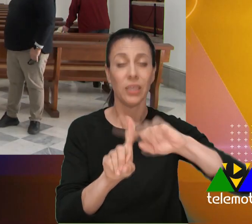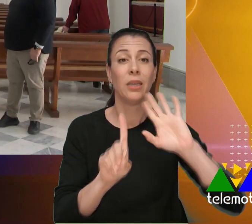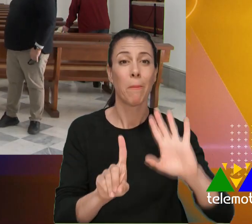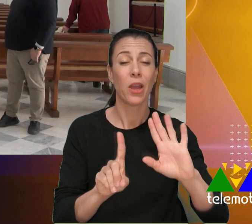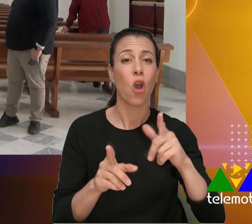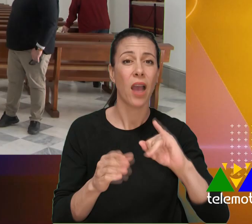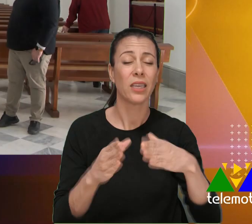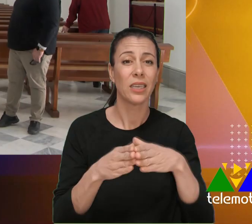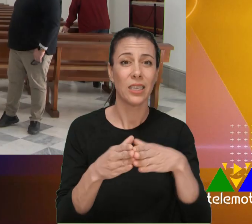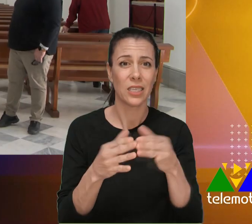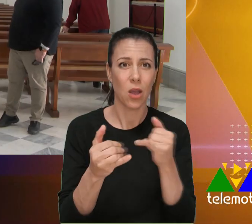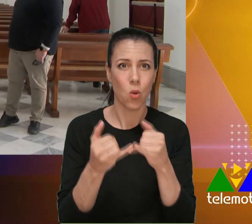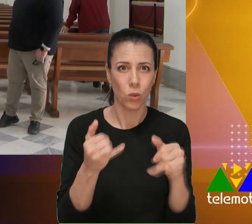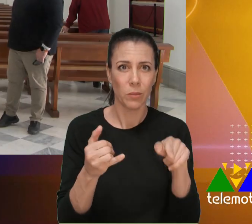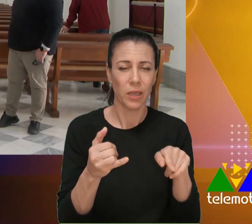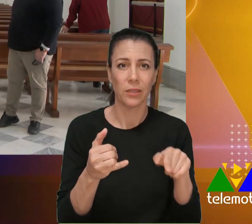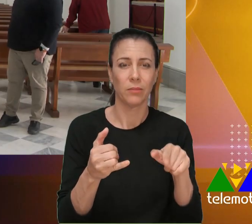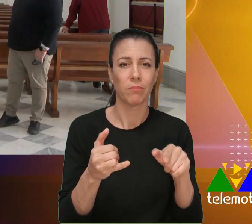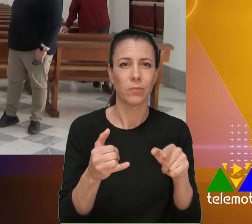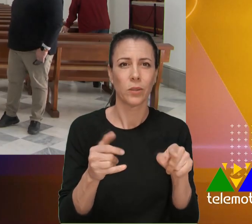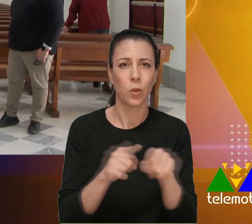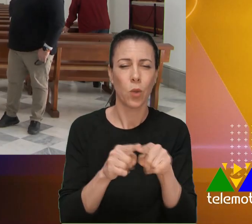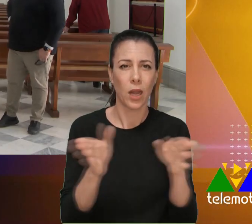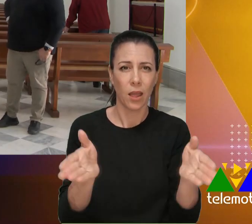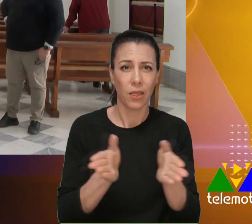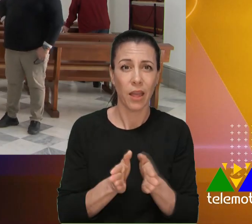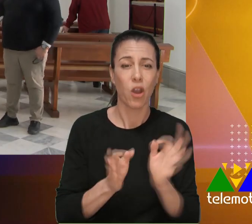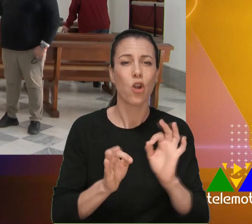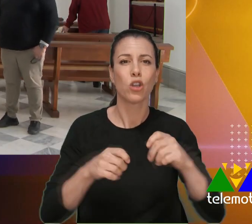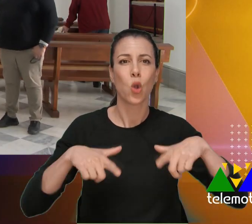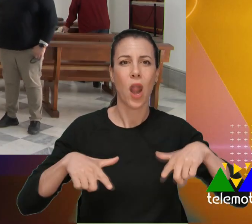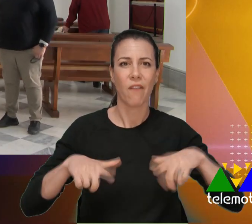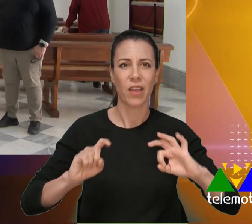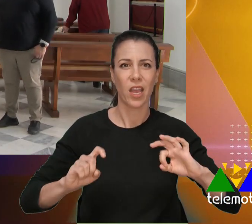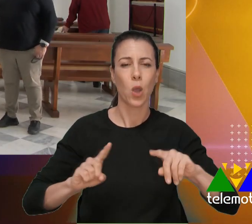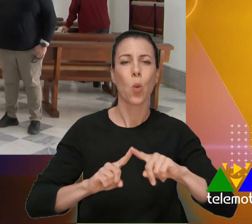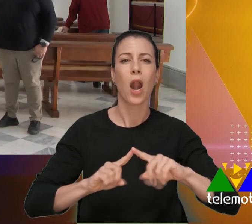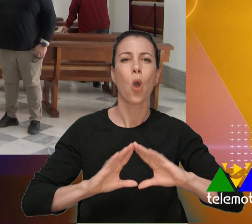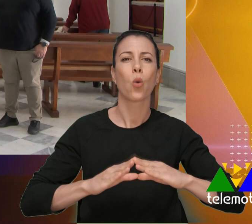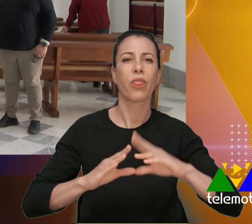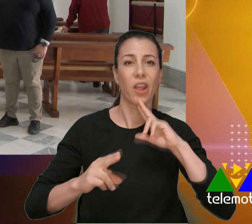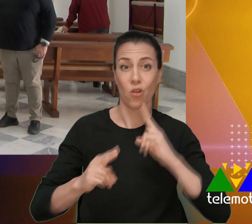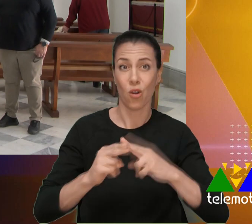último pilar que había ahí. Es decir, ahí cerraba, no la nave de crucero que tenemos hoy, no, eso no existía.